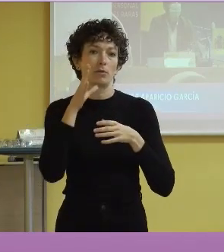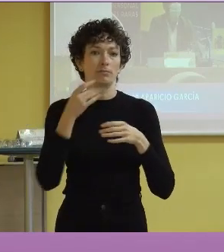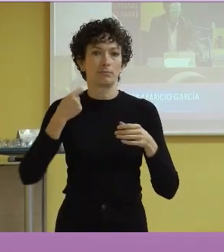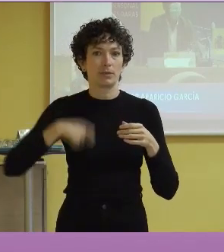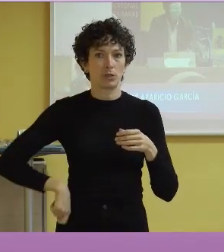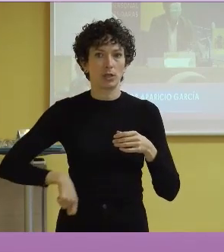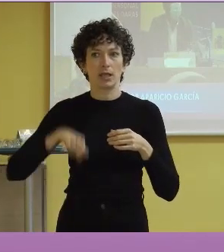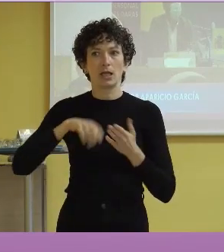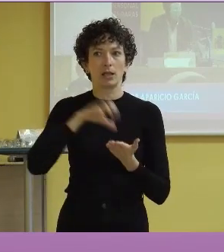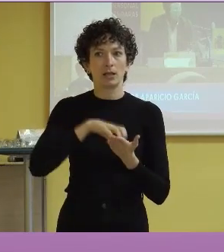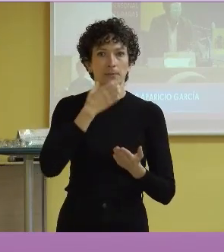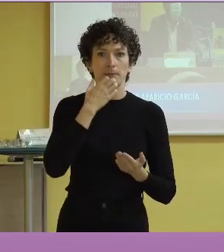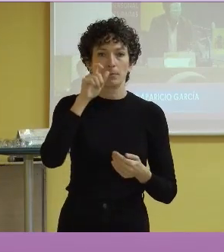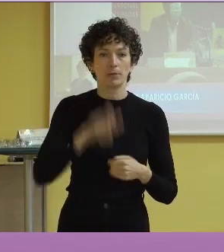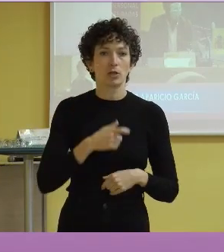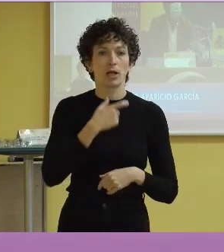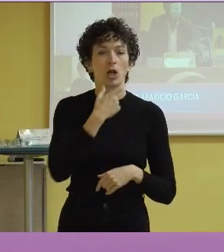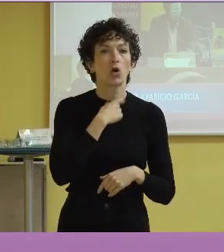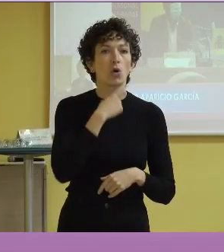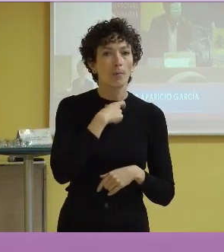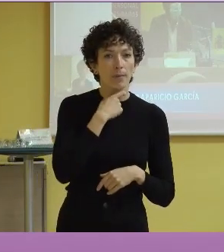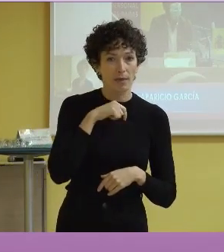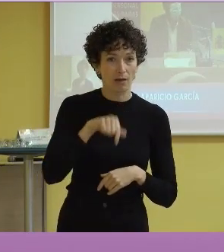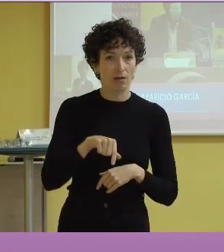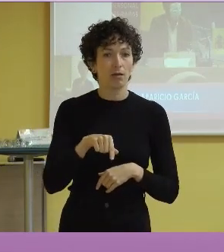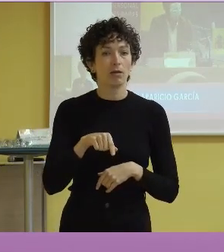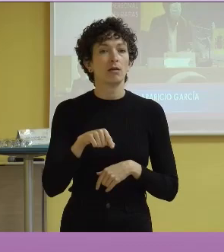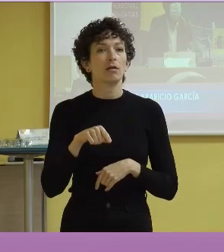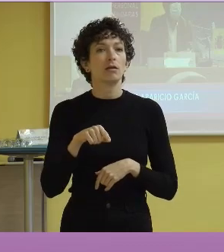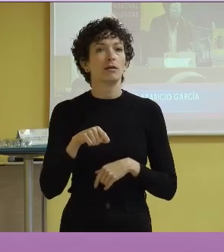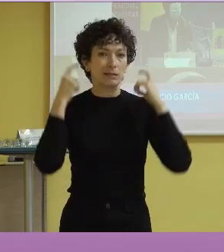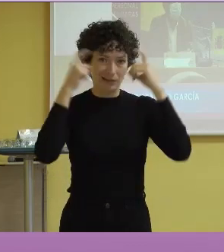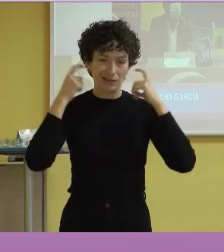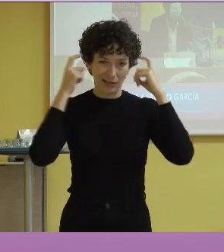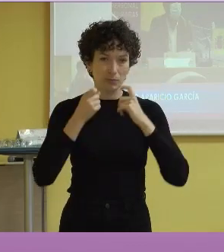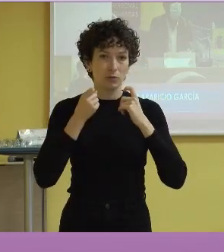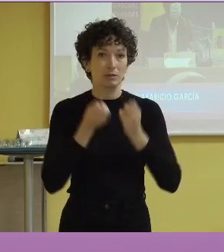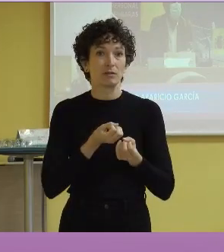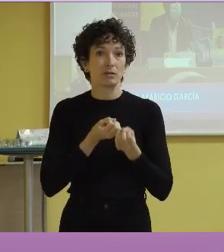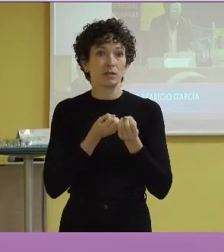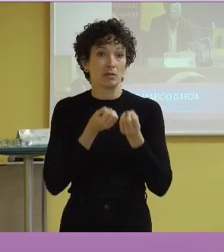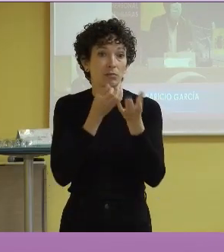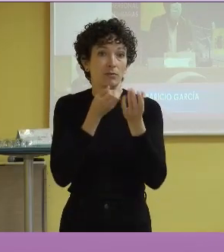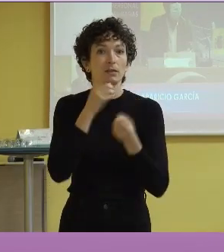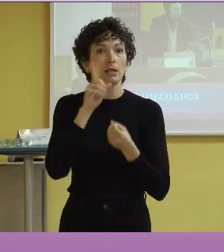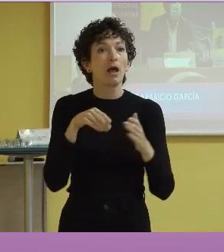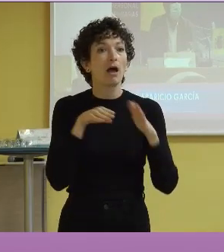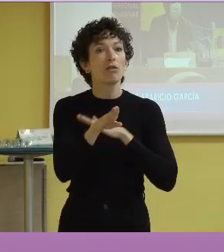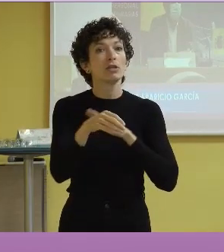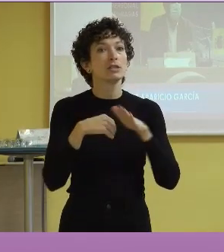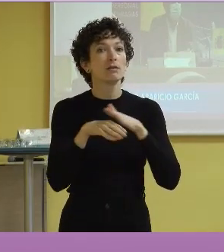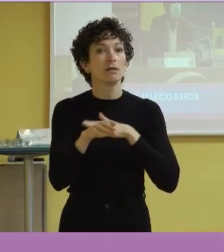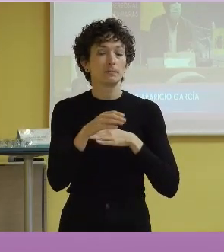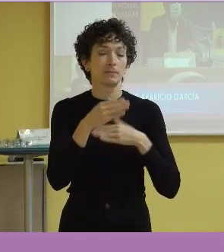logopeda también, el grupo de accesibilidad cognitiva, que esta comunicación sea accesible también, ¿no? A través de la